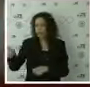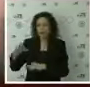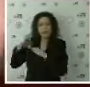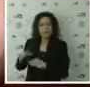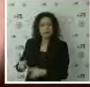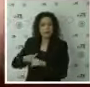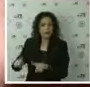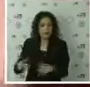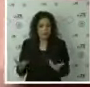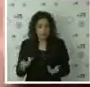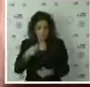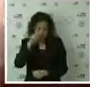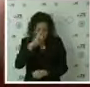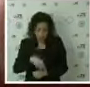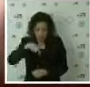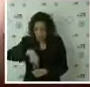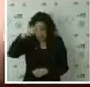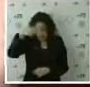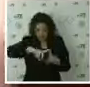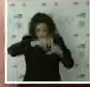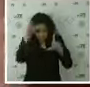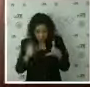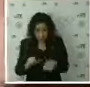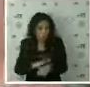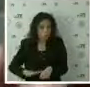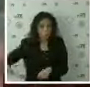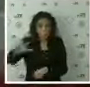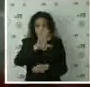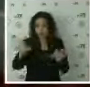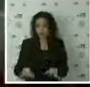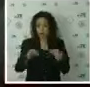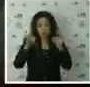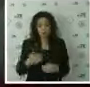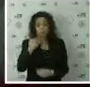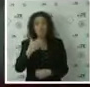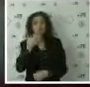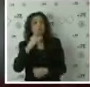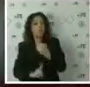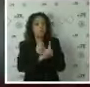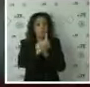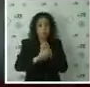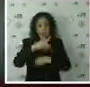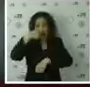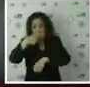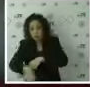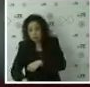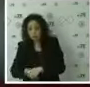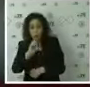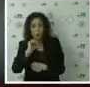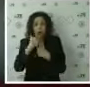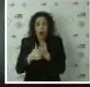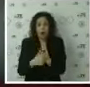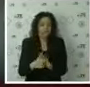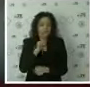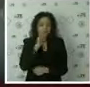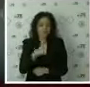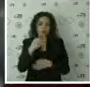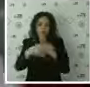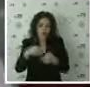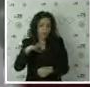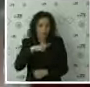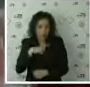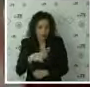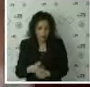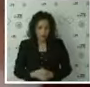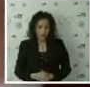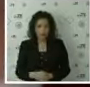de este país estamos así como que para cantar victoria de uy, qué pacíficos estamos. Y justo lo que también Ángel y